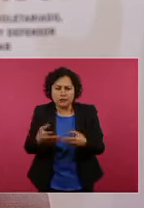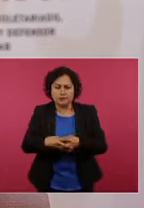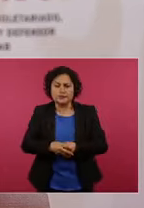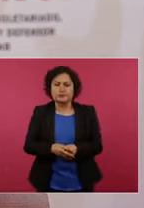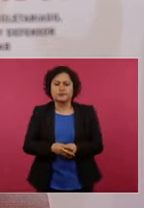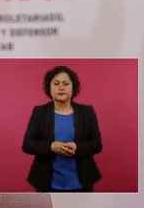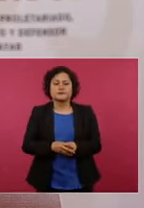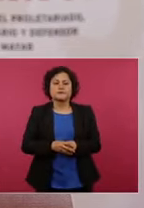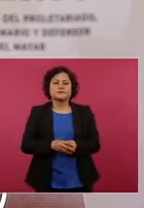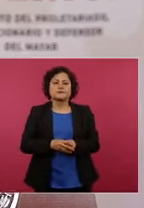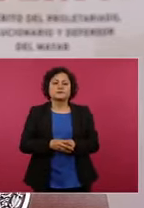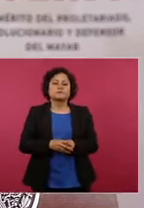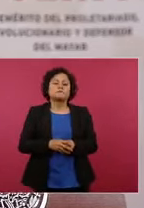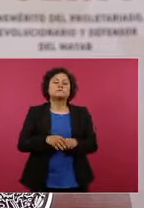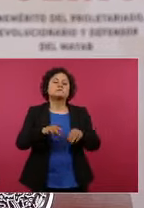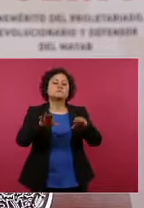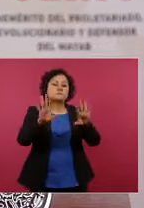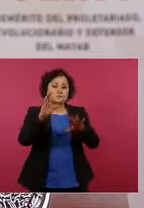paneles